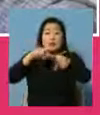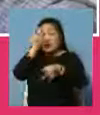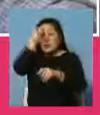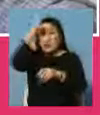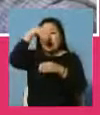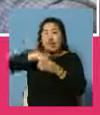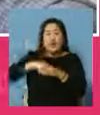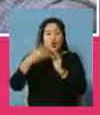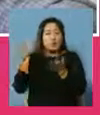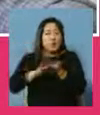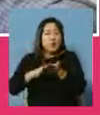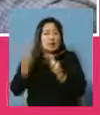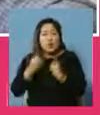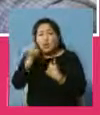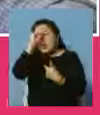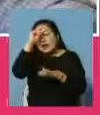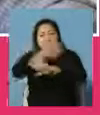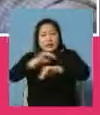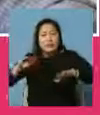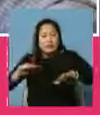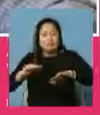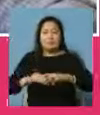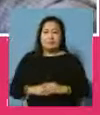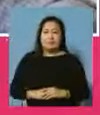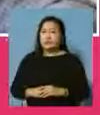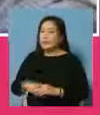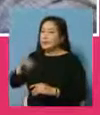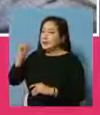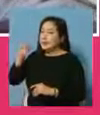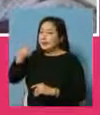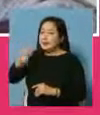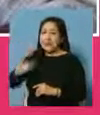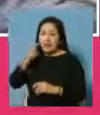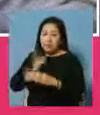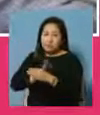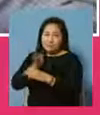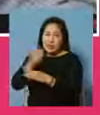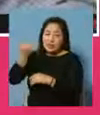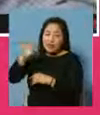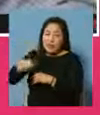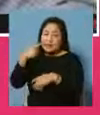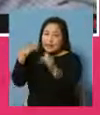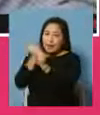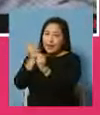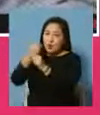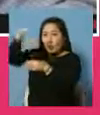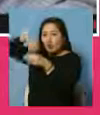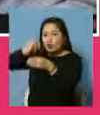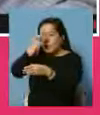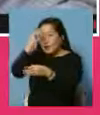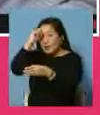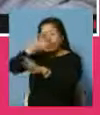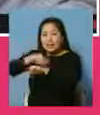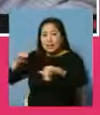hospitales, específicamente en el de niños, ¿no? Sí, ahí donde estoy ahora trabajando por